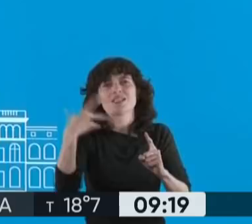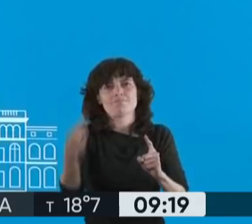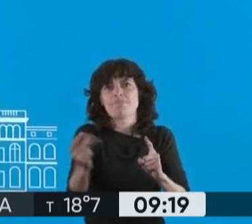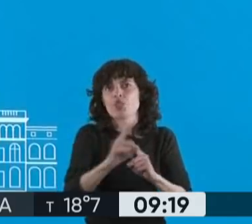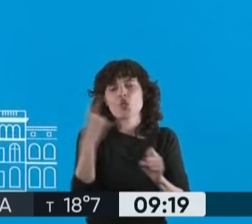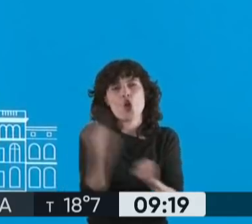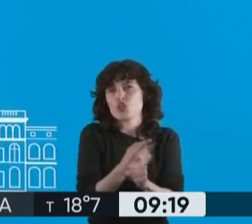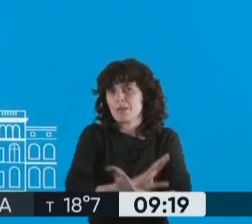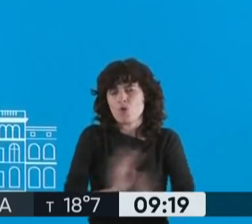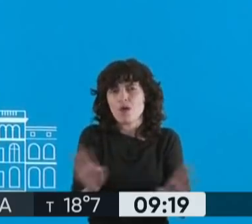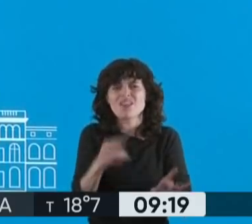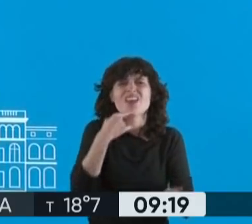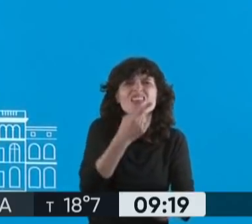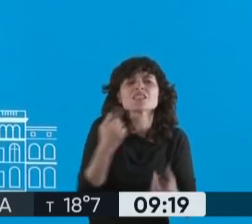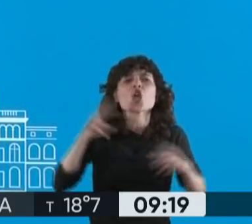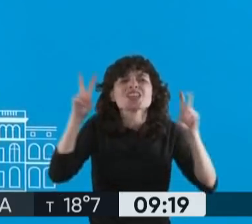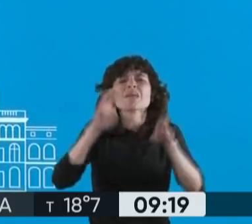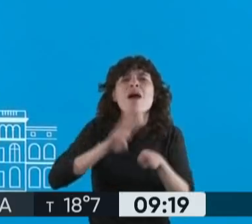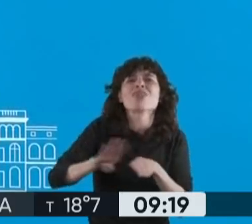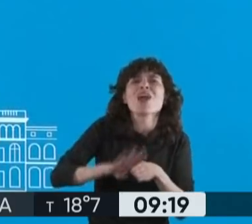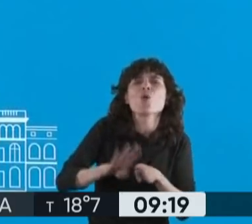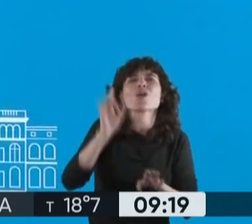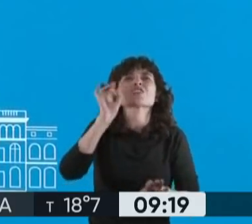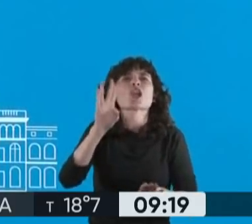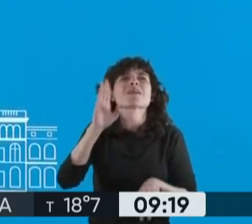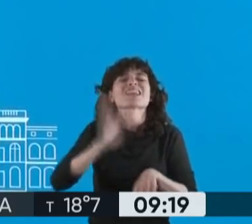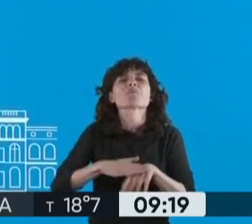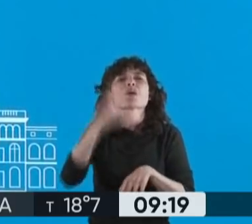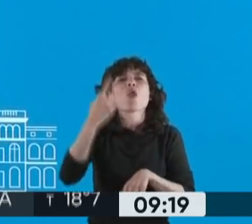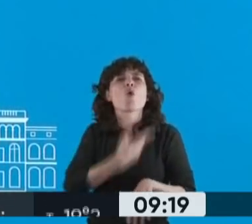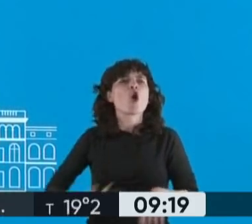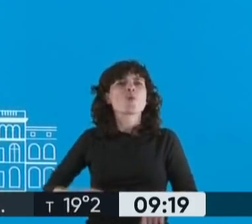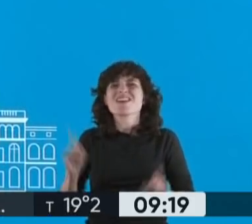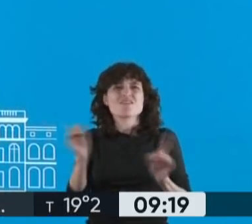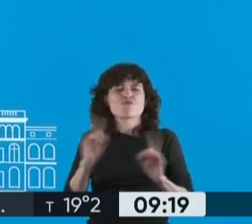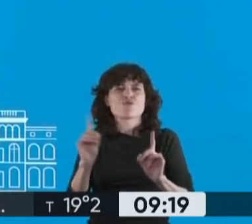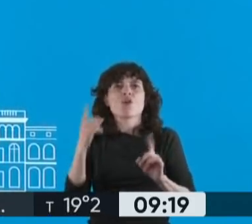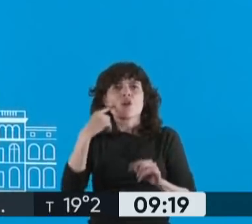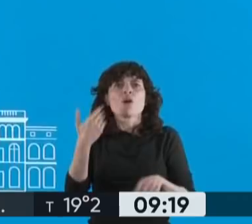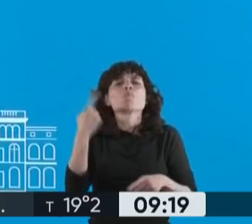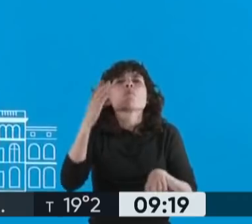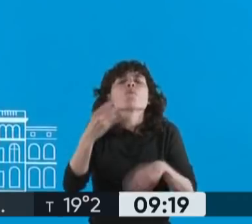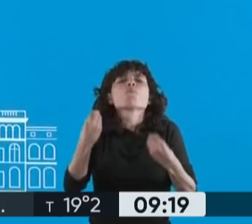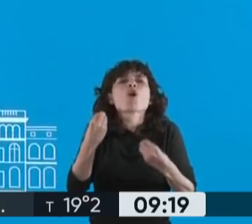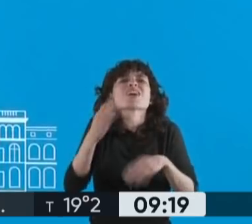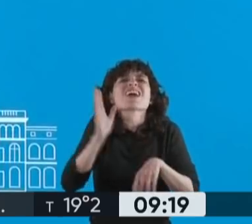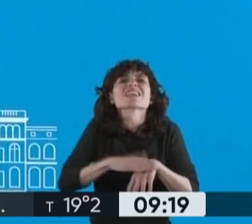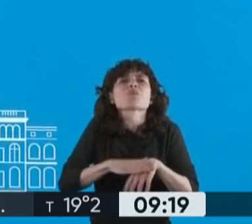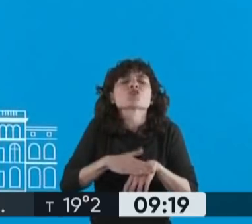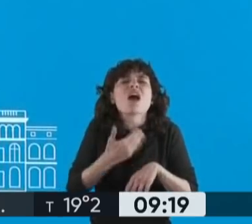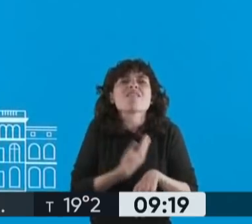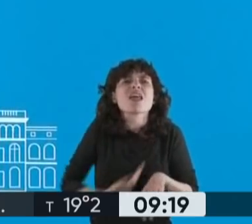digo que la deuda es un problema que involucra a varios gobiernos, porque involucra a varias generaciones, precisamente digo que por eso